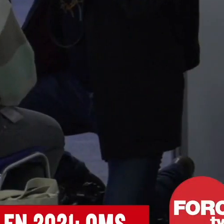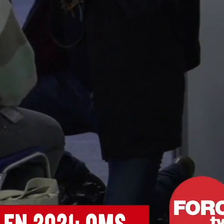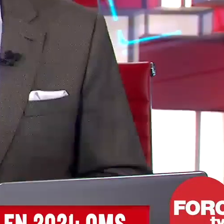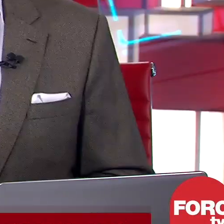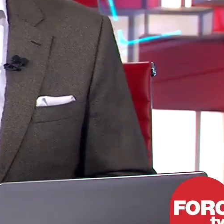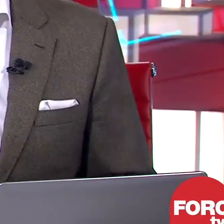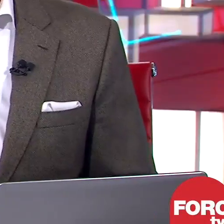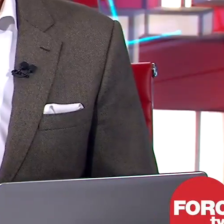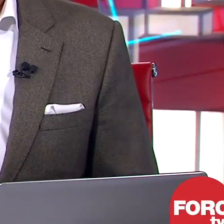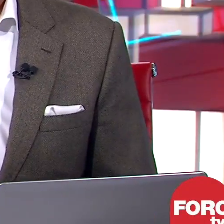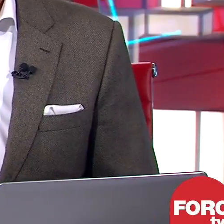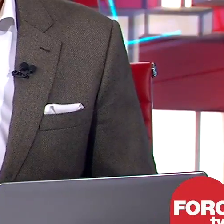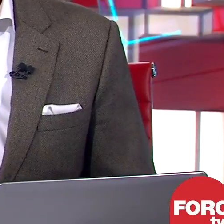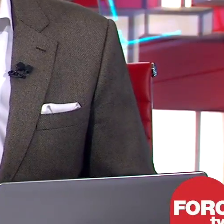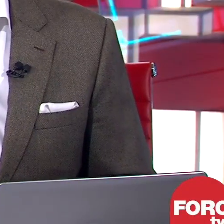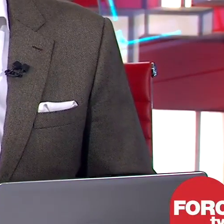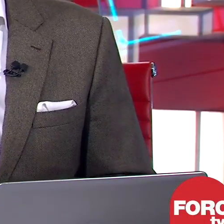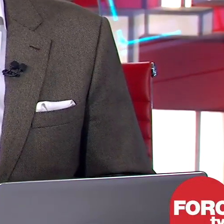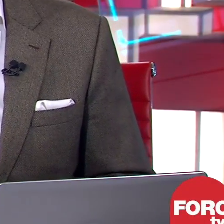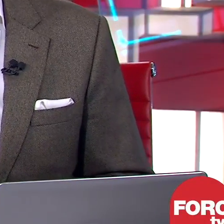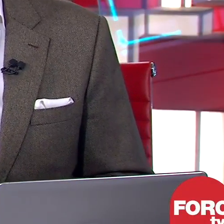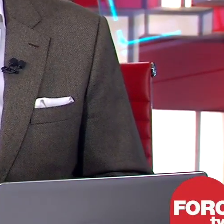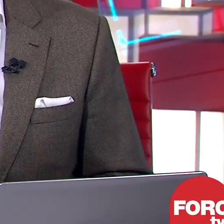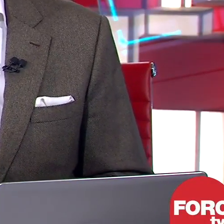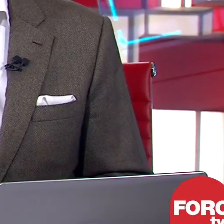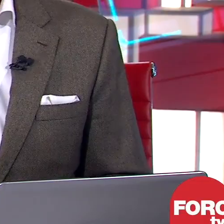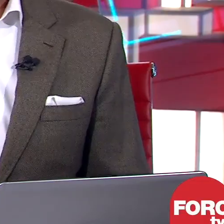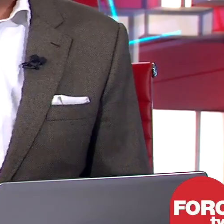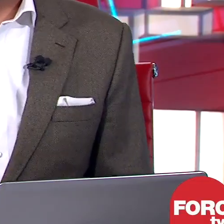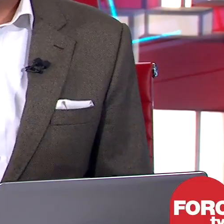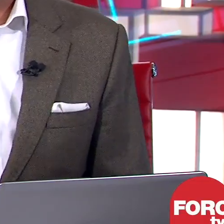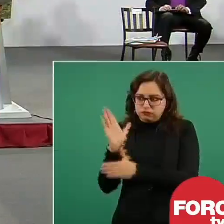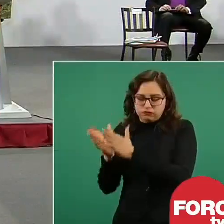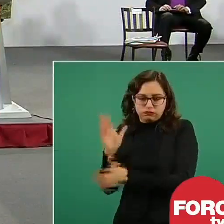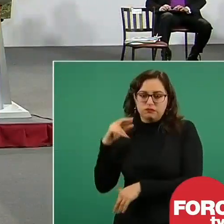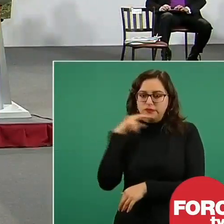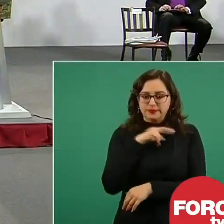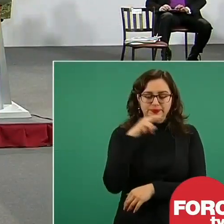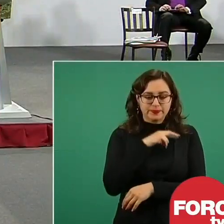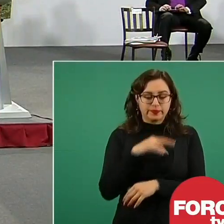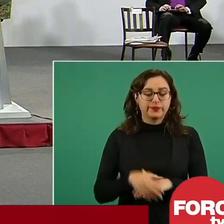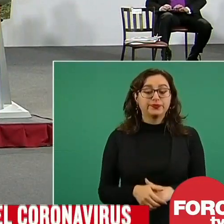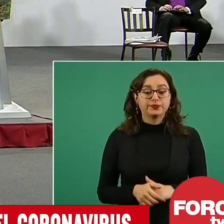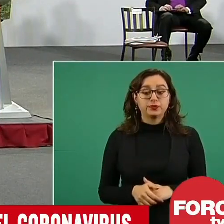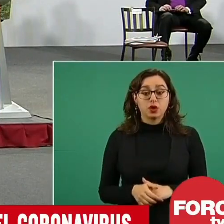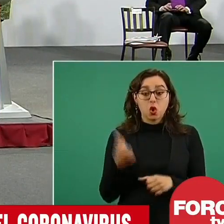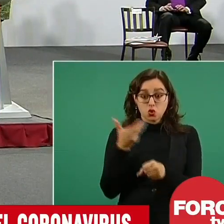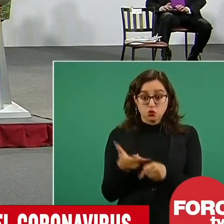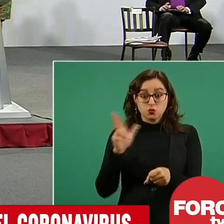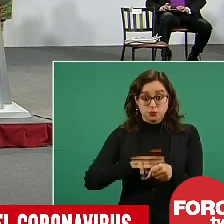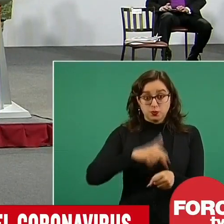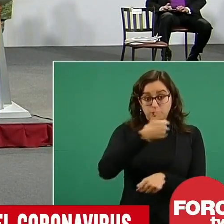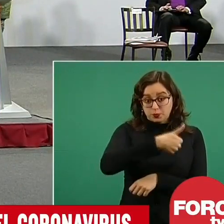Esta mañana el general Luis Crescencio Sandoval, secretario de la Defensa Nacional, explicó el plan de distribución de las vacunas contra el coronavirus